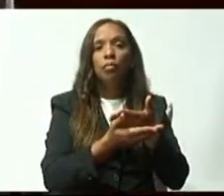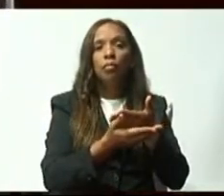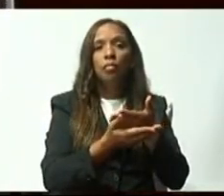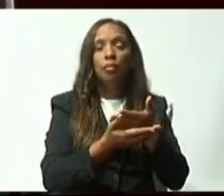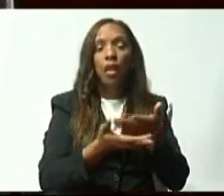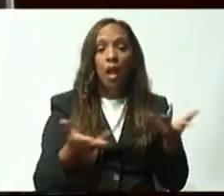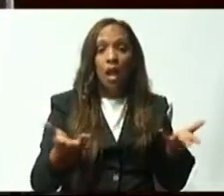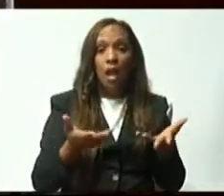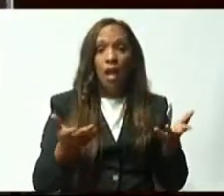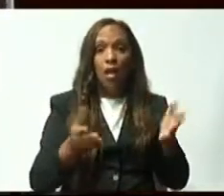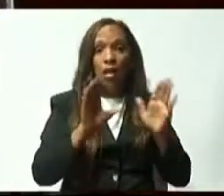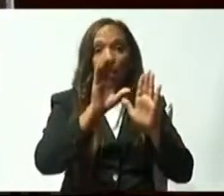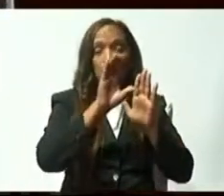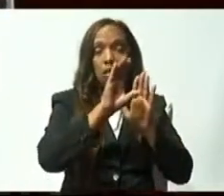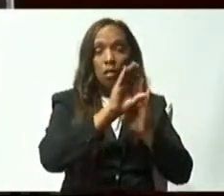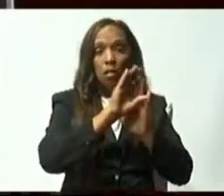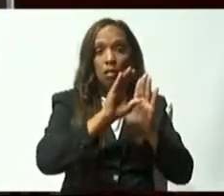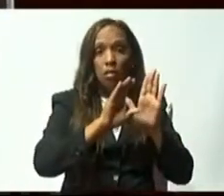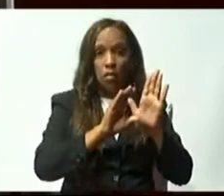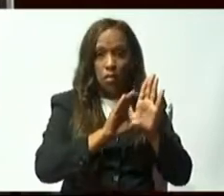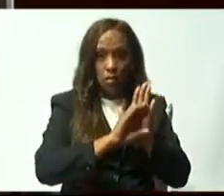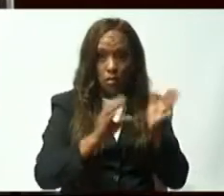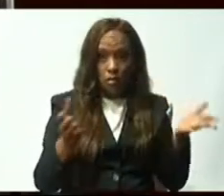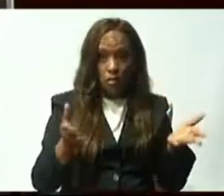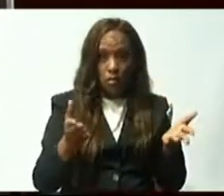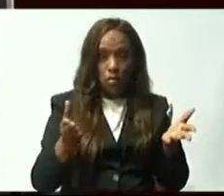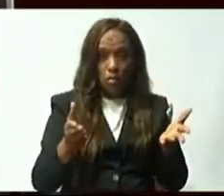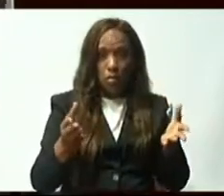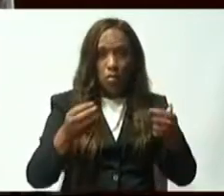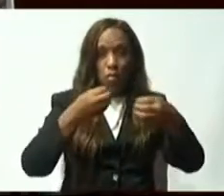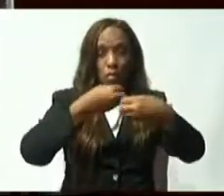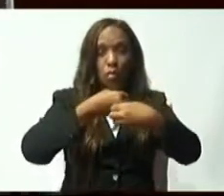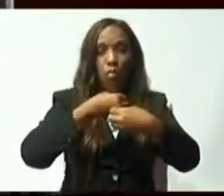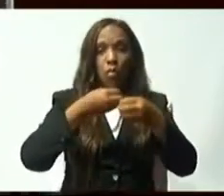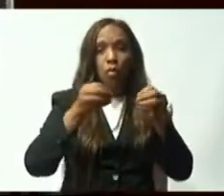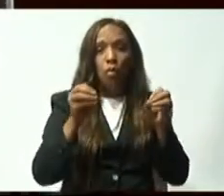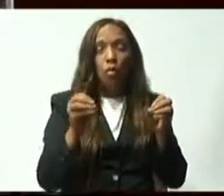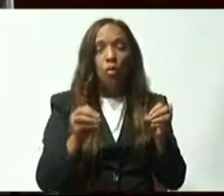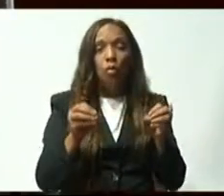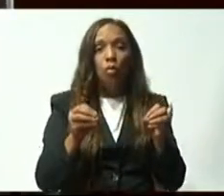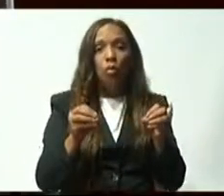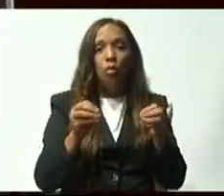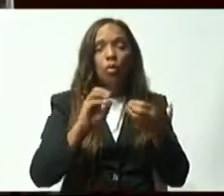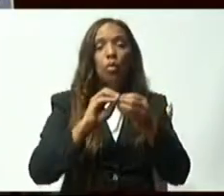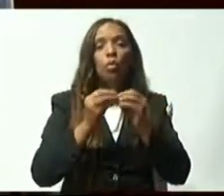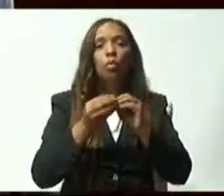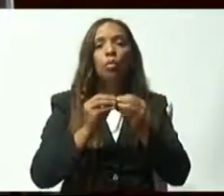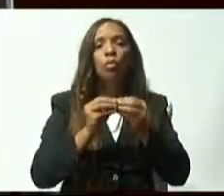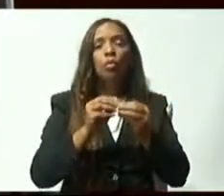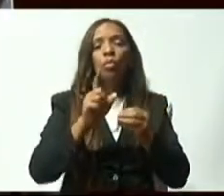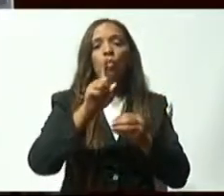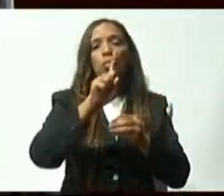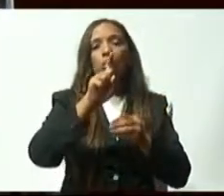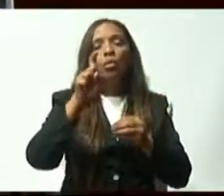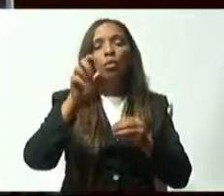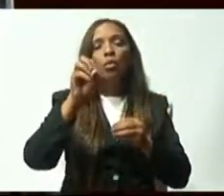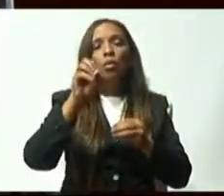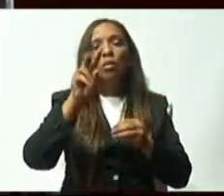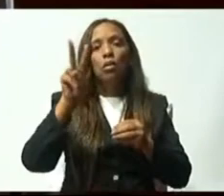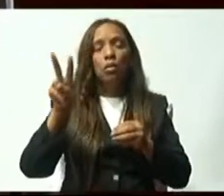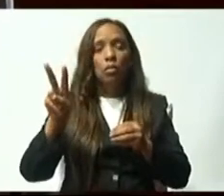edificio. Cuando quieran, ahí voy a estar, o me pueden citar o me pueden